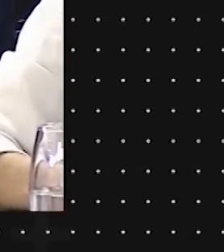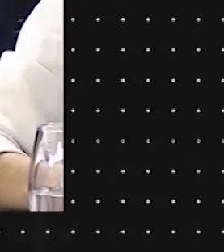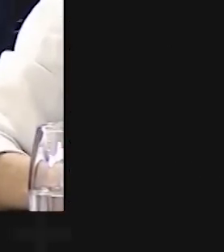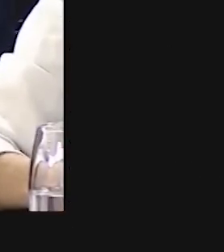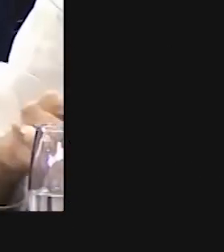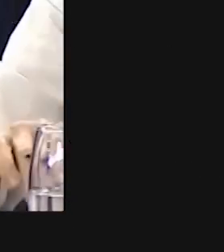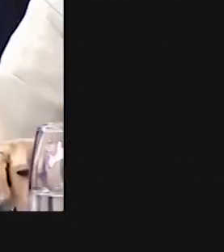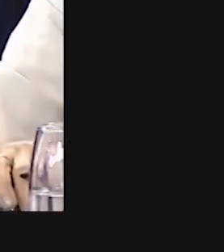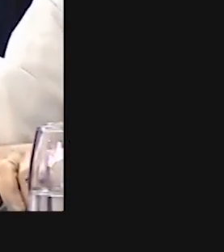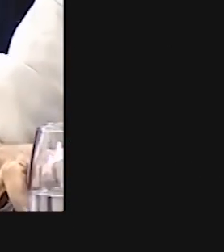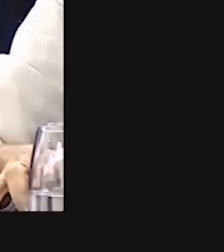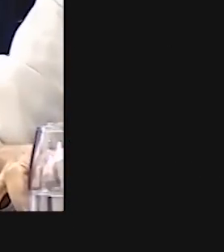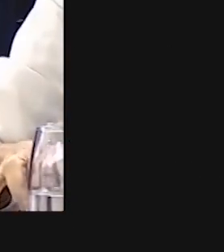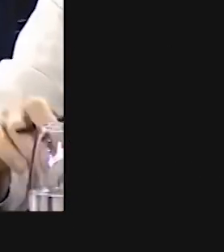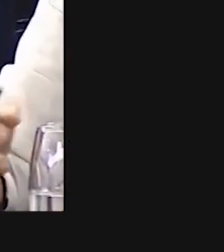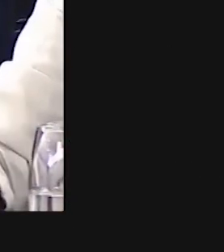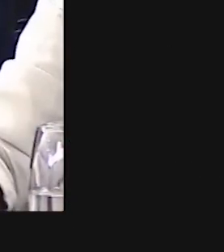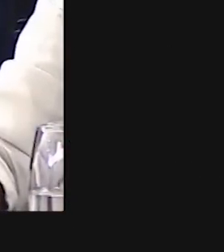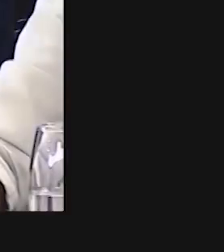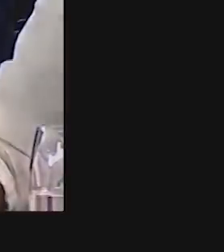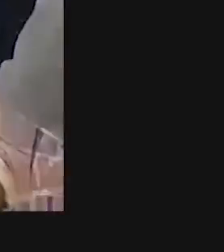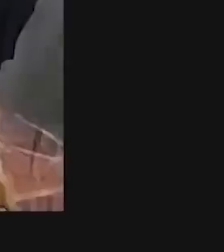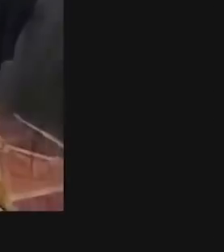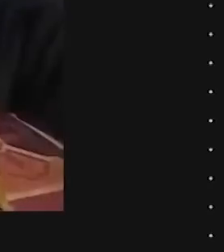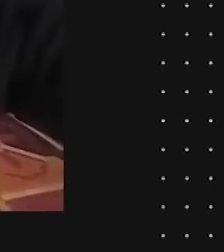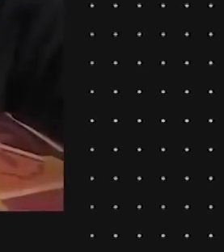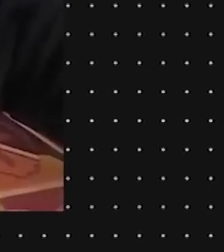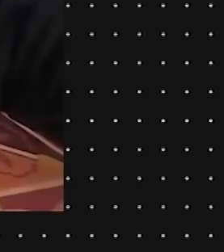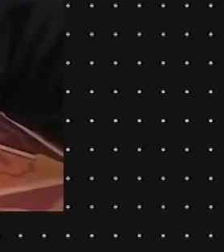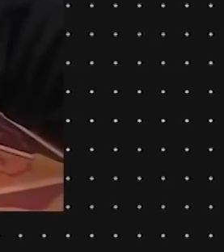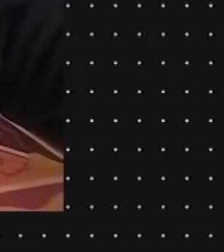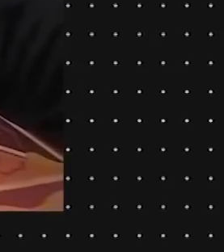en la posibilidad de Unión de estos bloques